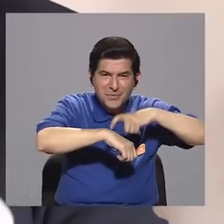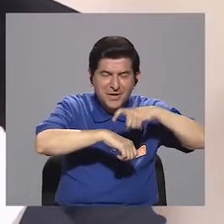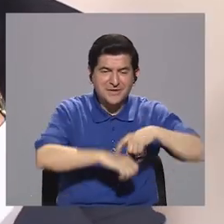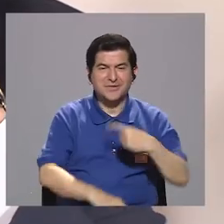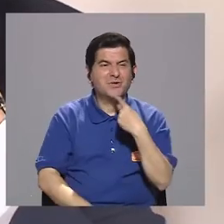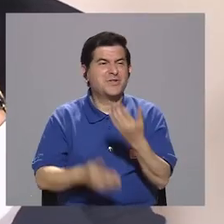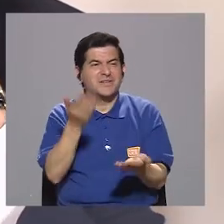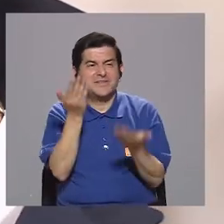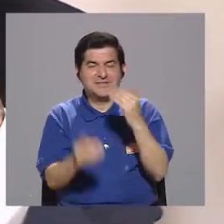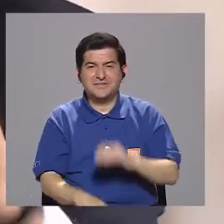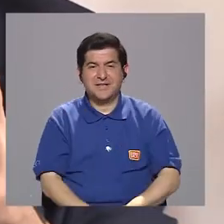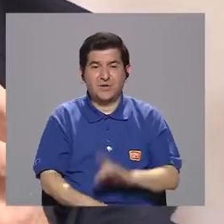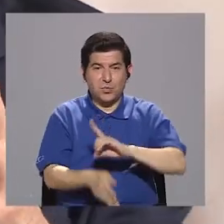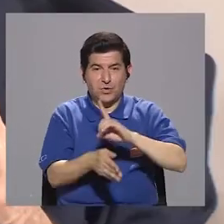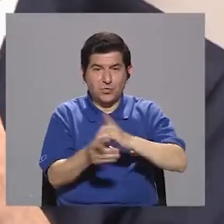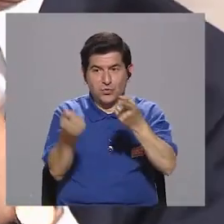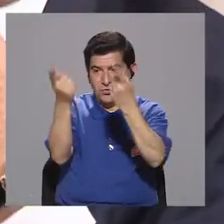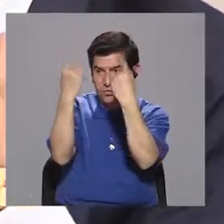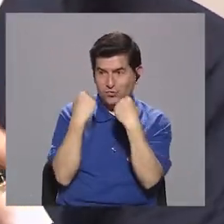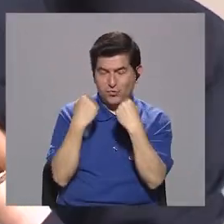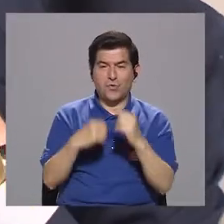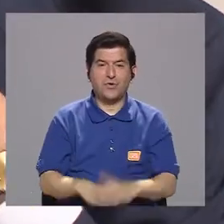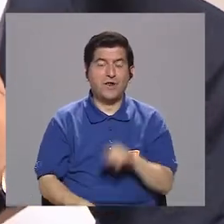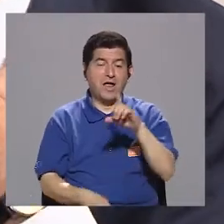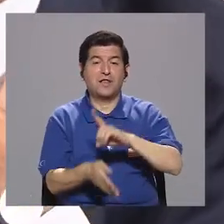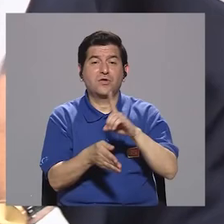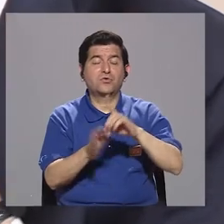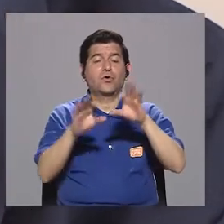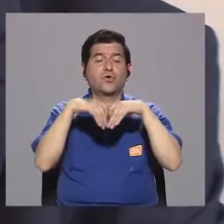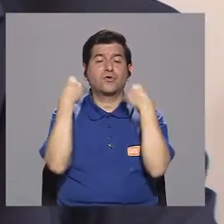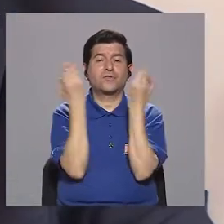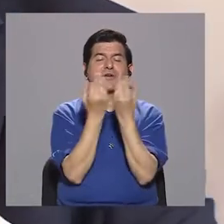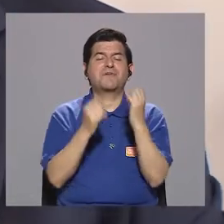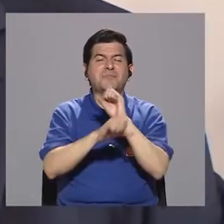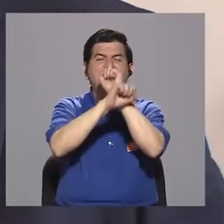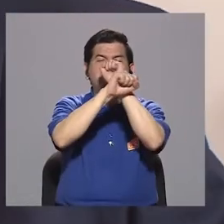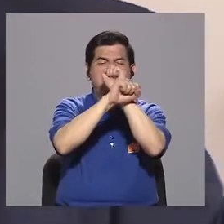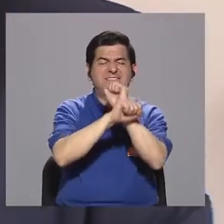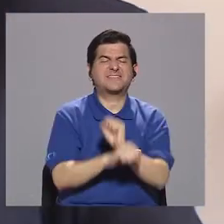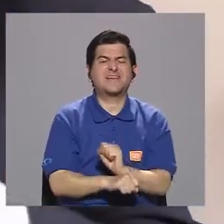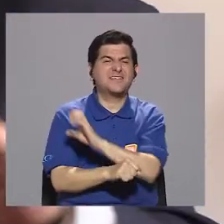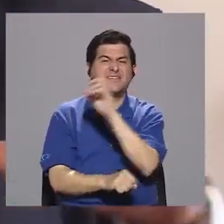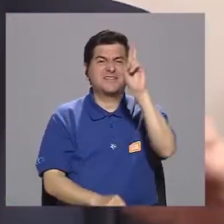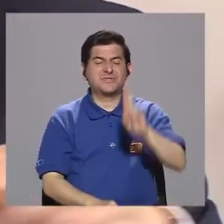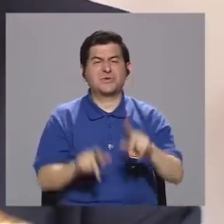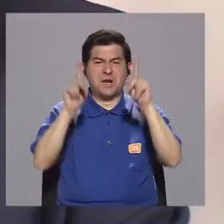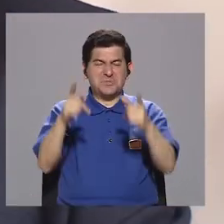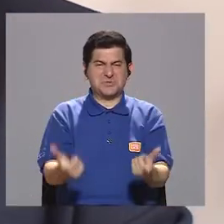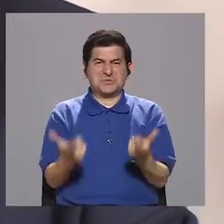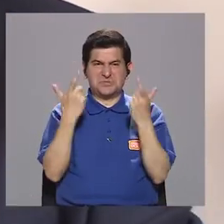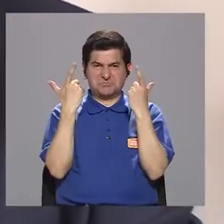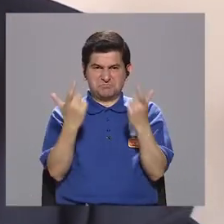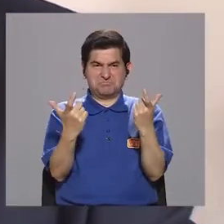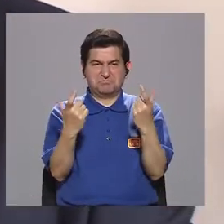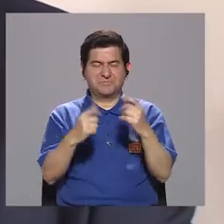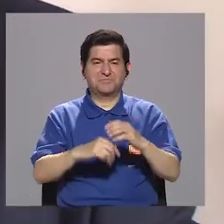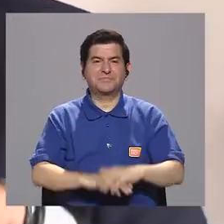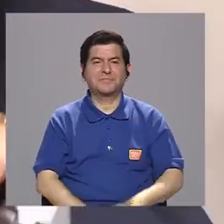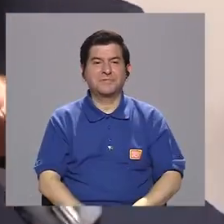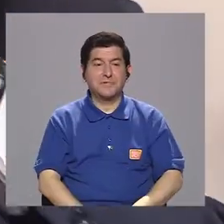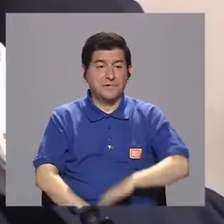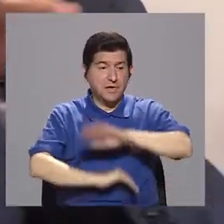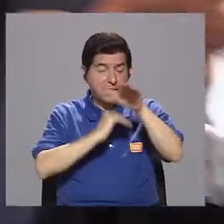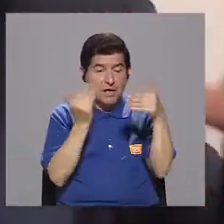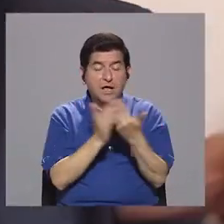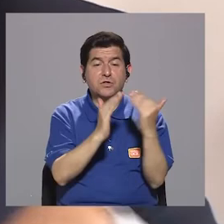en ese momento, digamos, cuando el doctor regresa, el doctor era el médico de las familias tradicionales de Costa Rica, de la gente de dinero. En